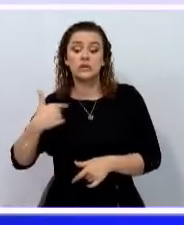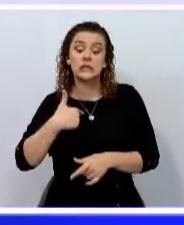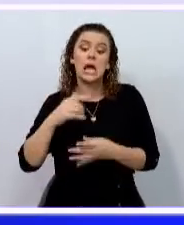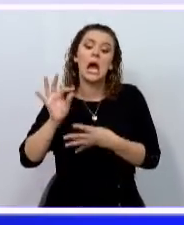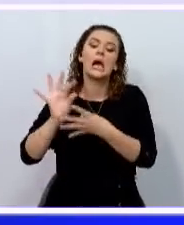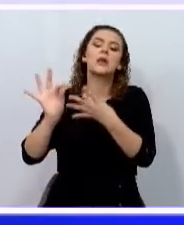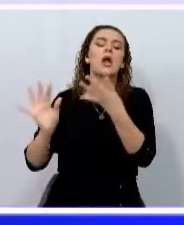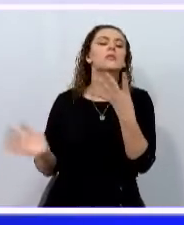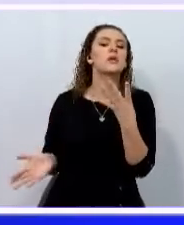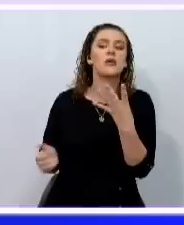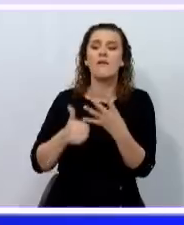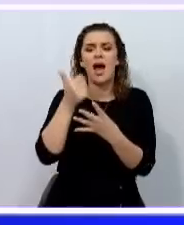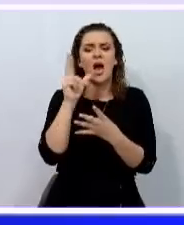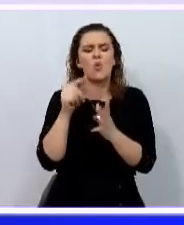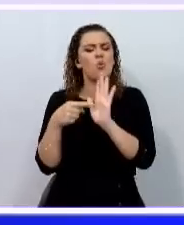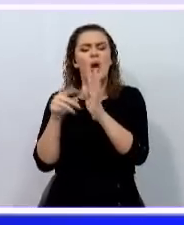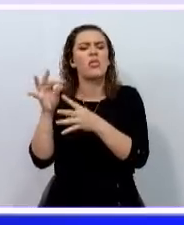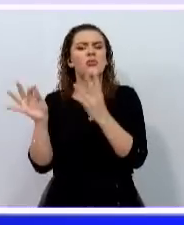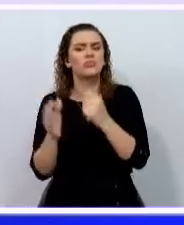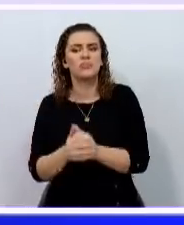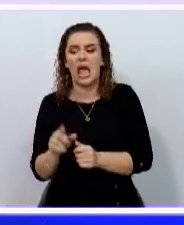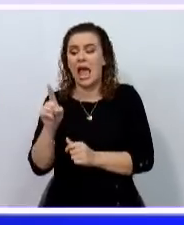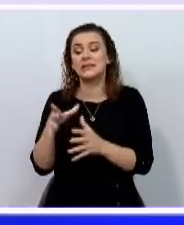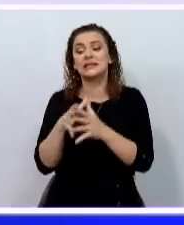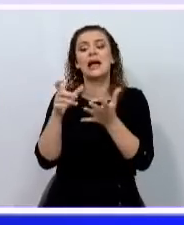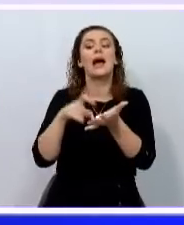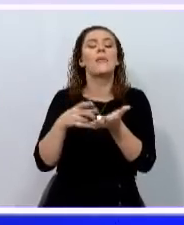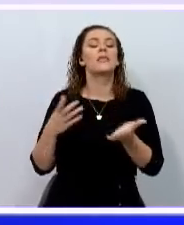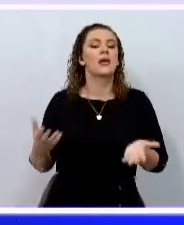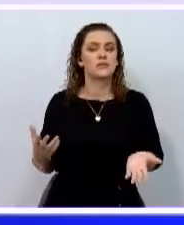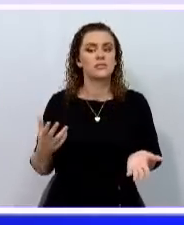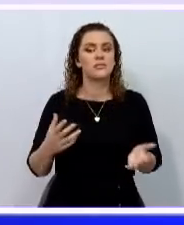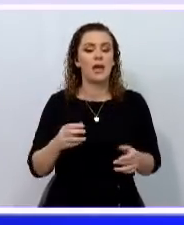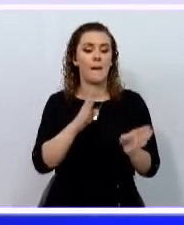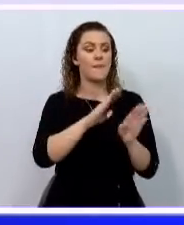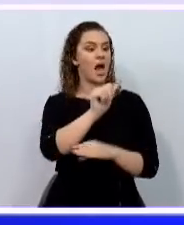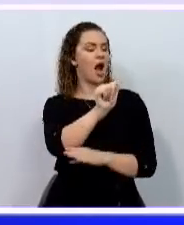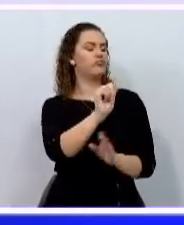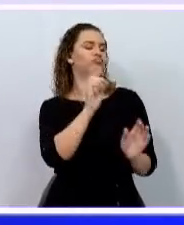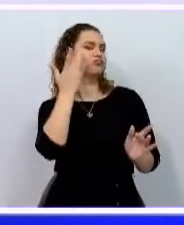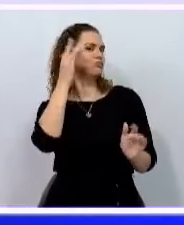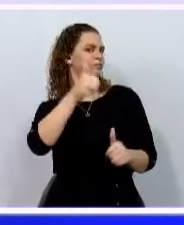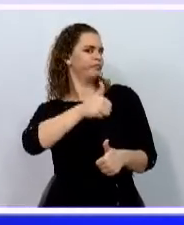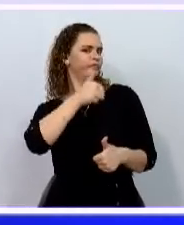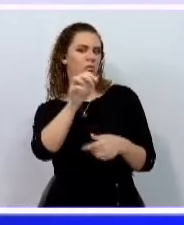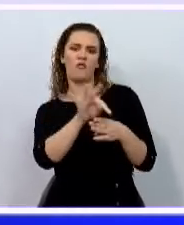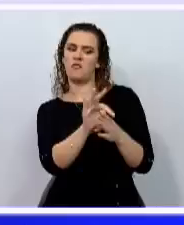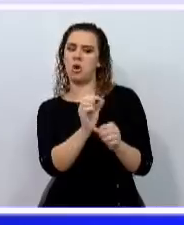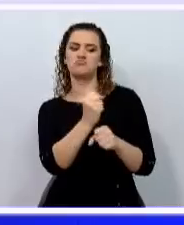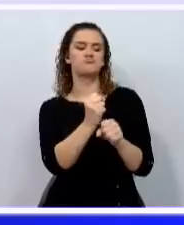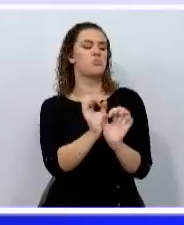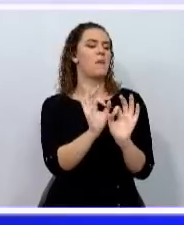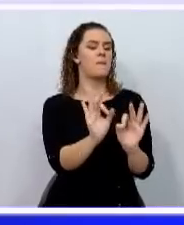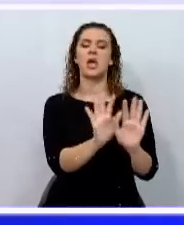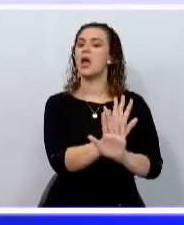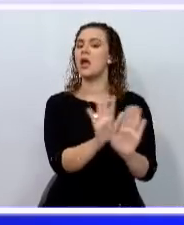alternativas ayer no tuvo que Mostrar alternativas Esa es la gran el gran pendiente el plan brillante le funcionó lo puedo ejecutar de